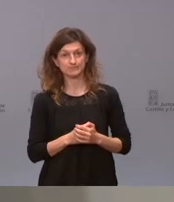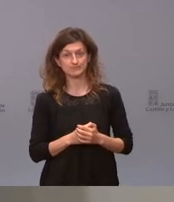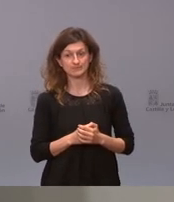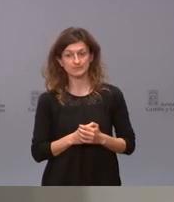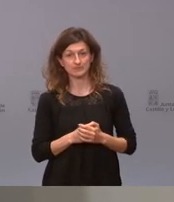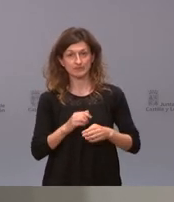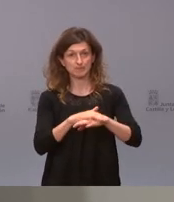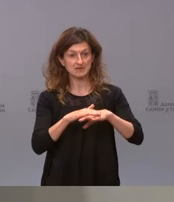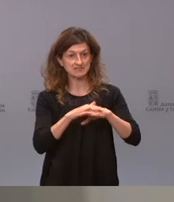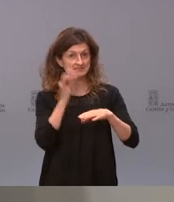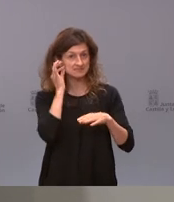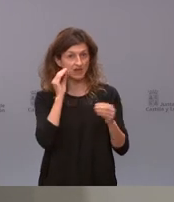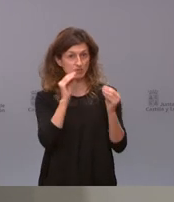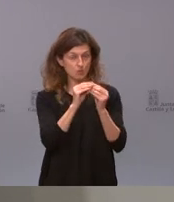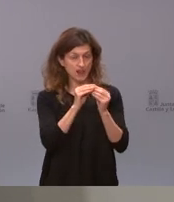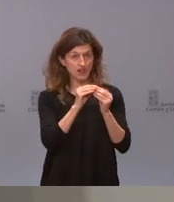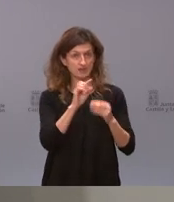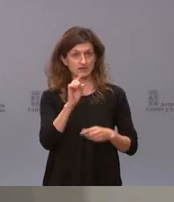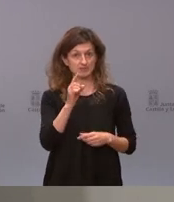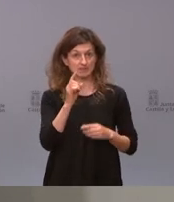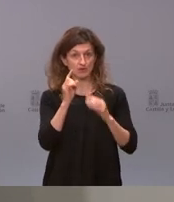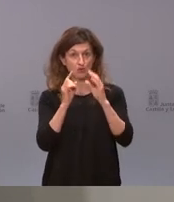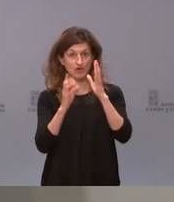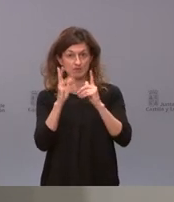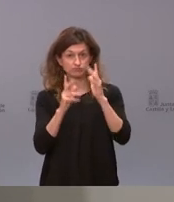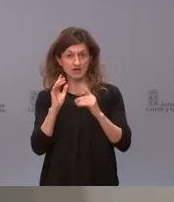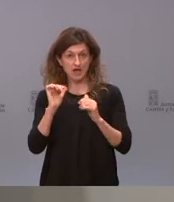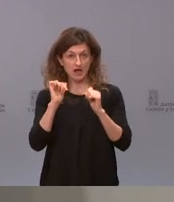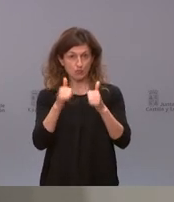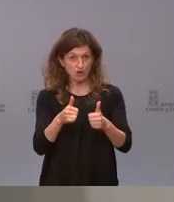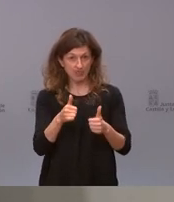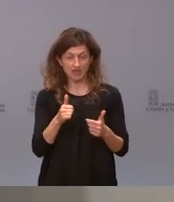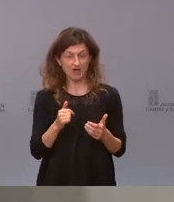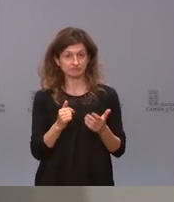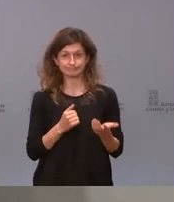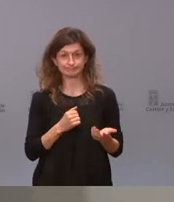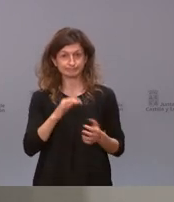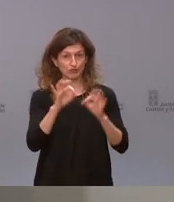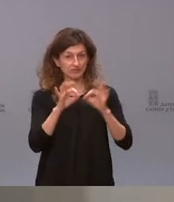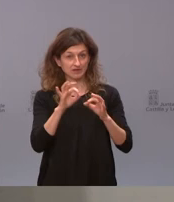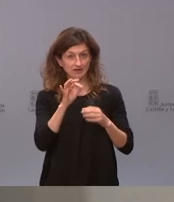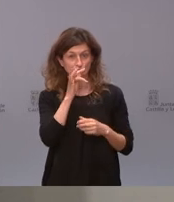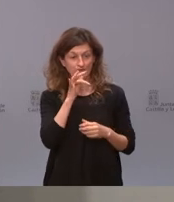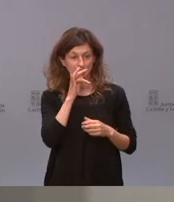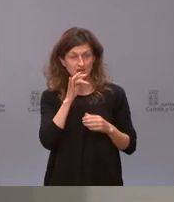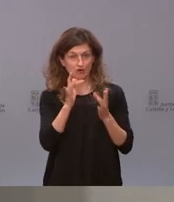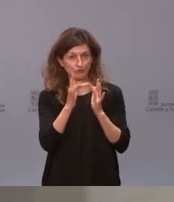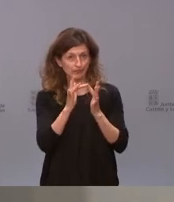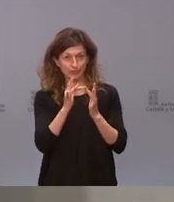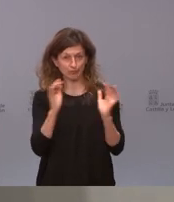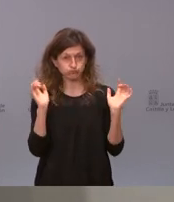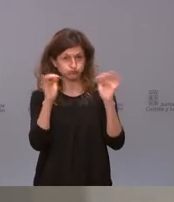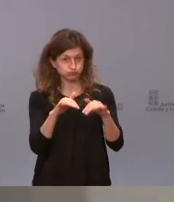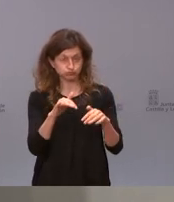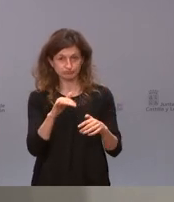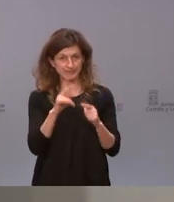por la ministra creo que mientras tengamos una incidencia acumulada como la que tenemos hay que intentar evitar lo más posible cualquier